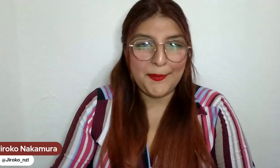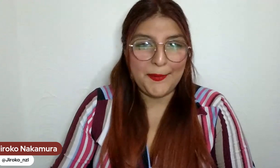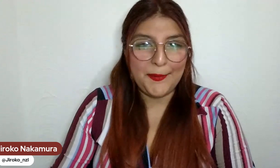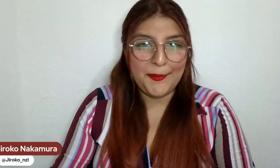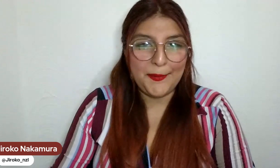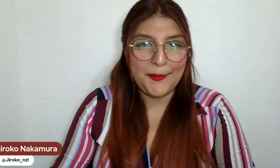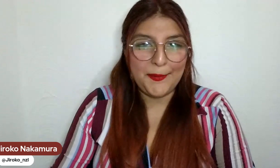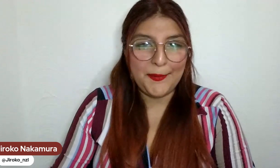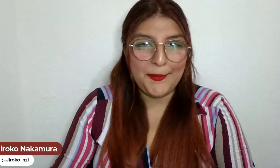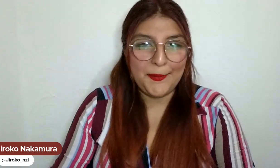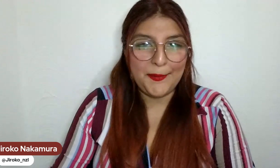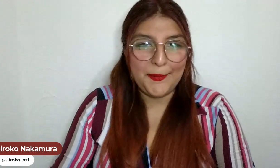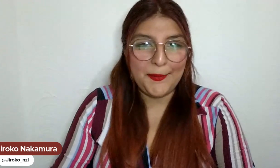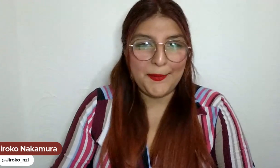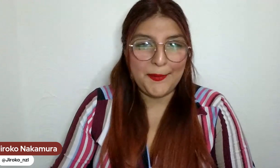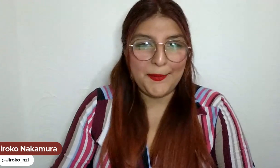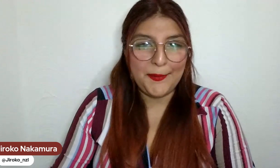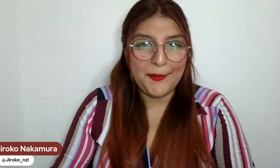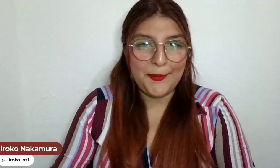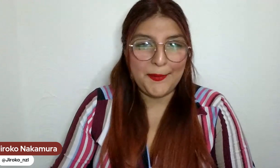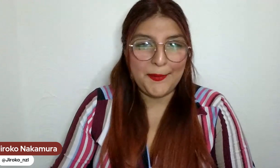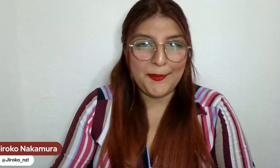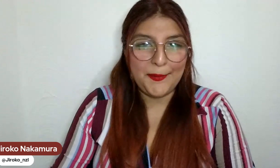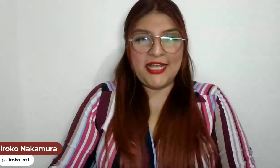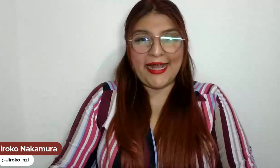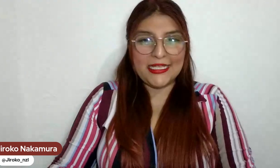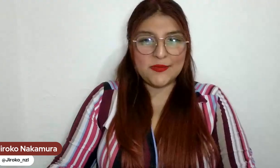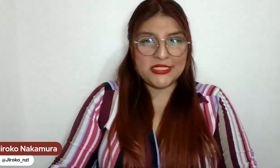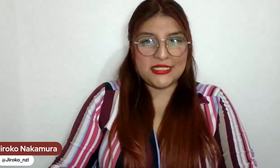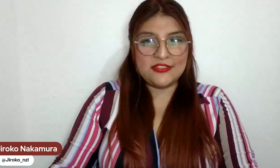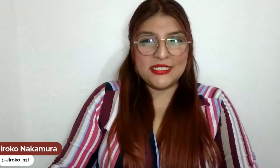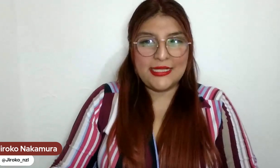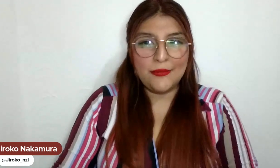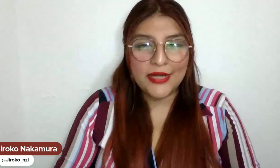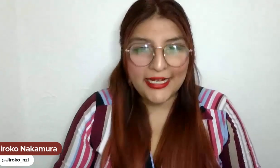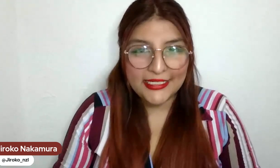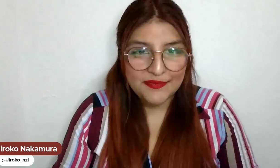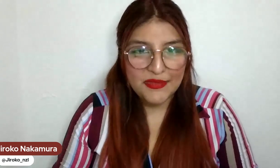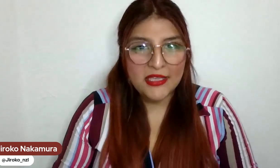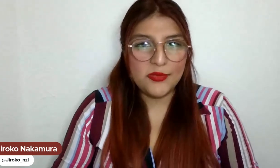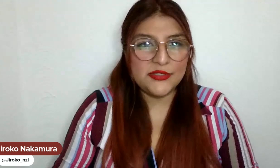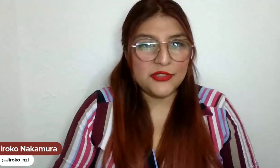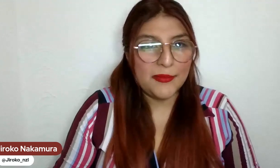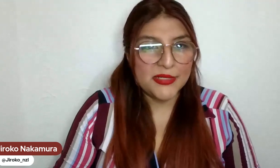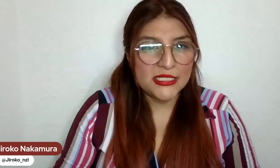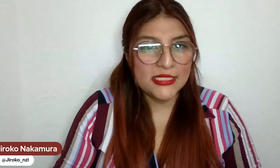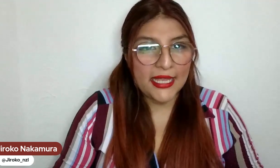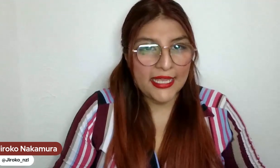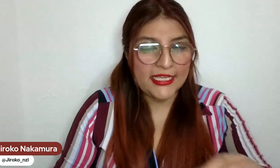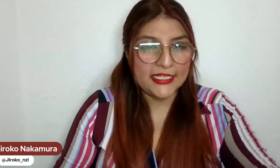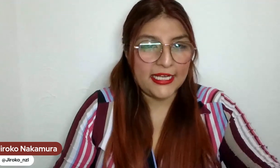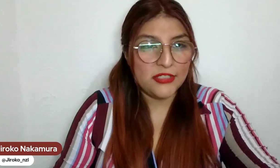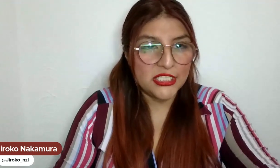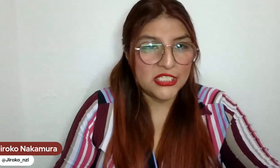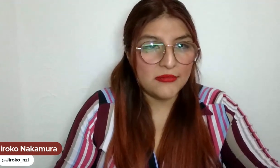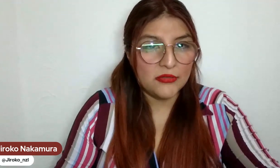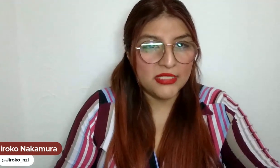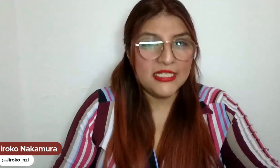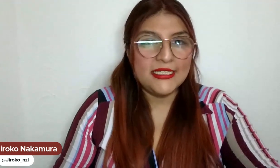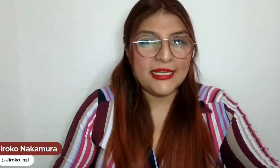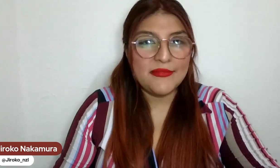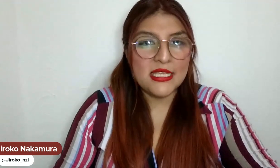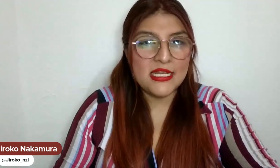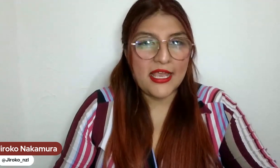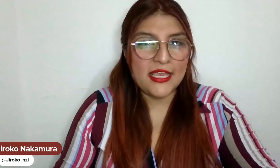de la posible entrada de los repartidores de aplicación a las prestaciones laborales Pues hoy la presidenta Claudia